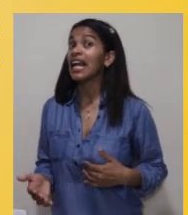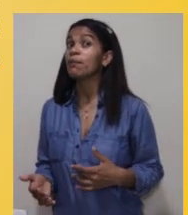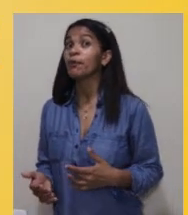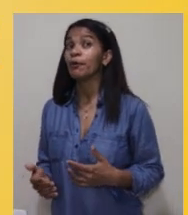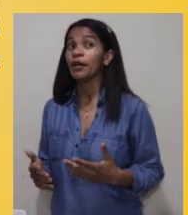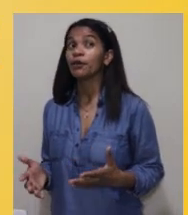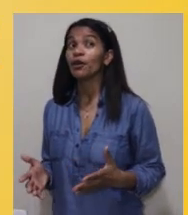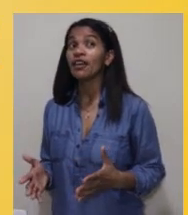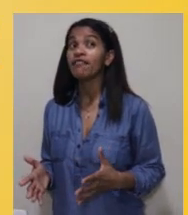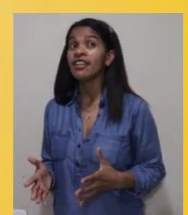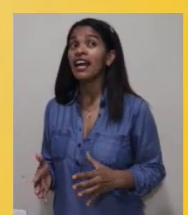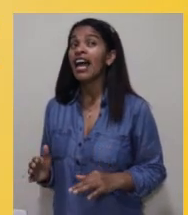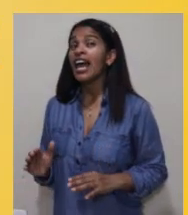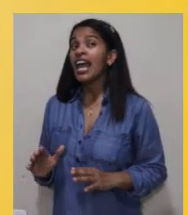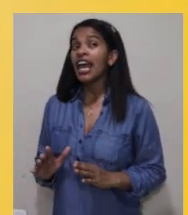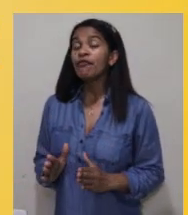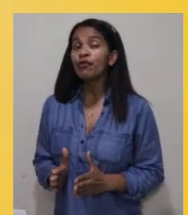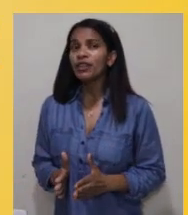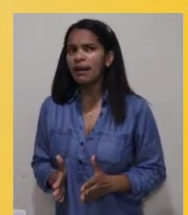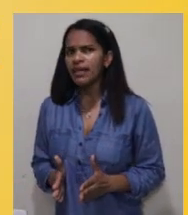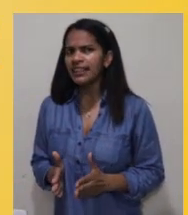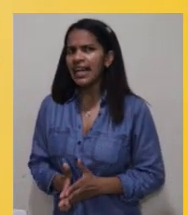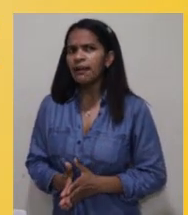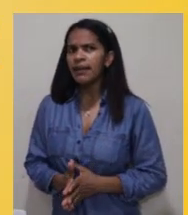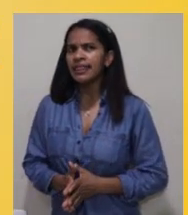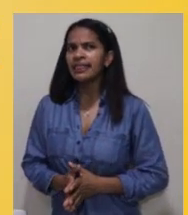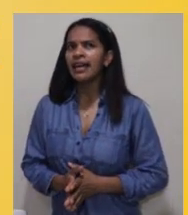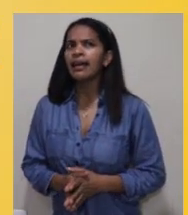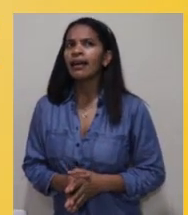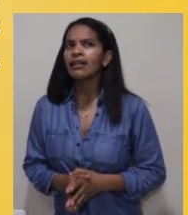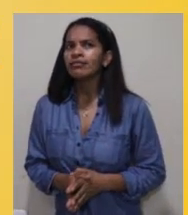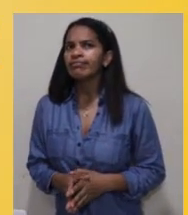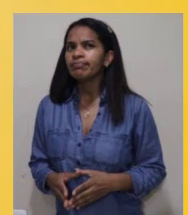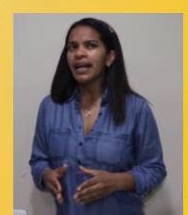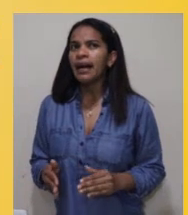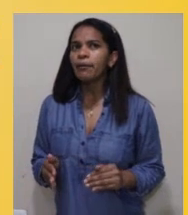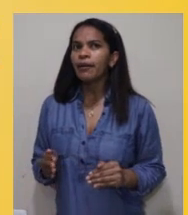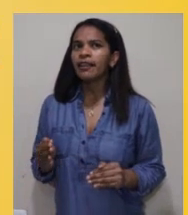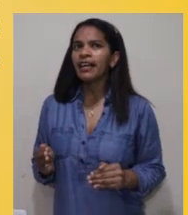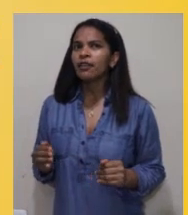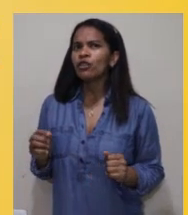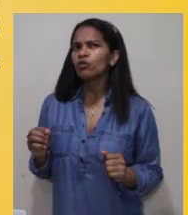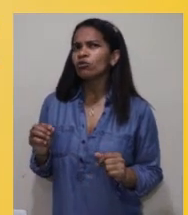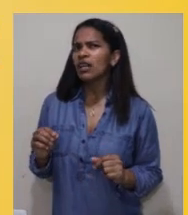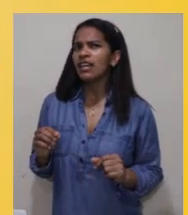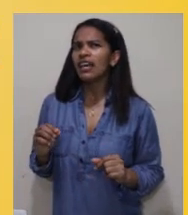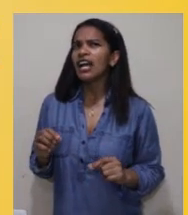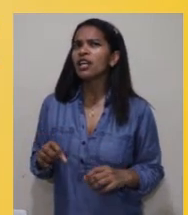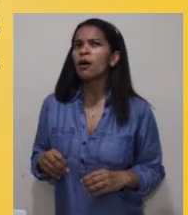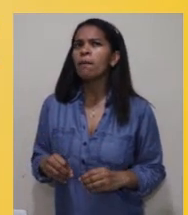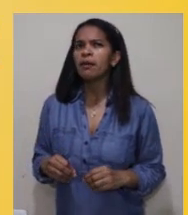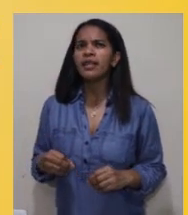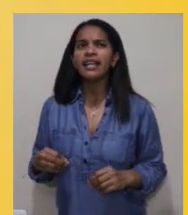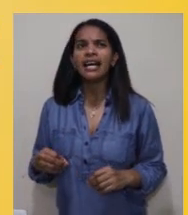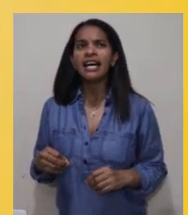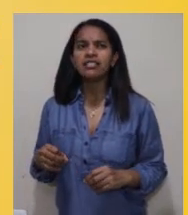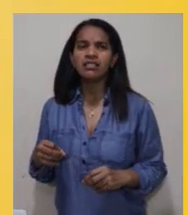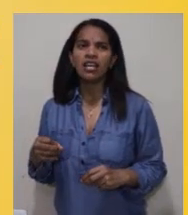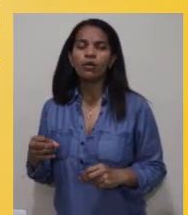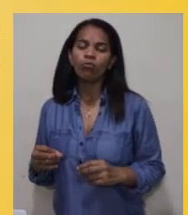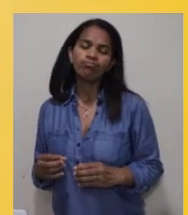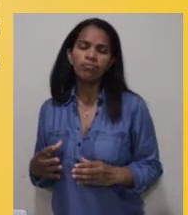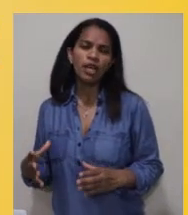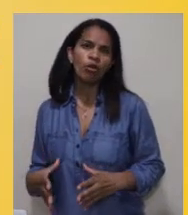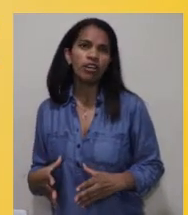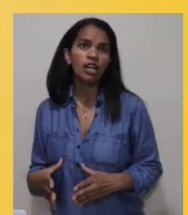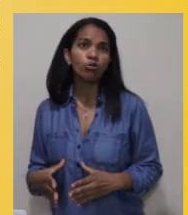decir que el proyecto de vida es fundamentalmente para poder darnos una idea que nos permita